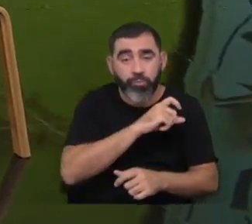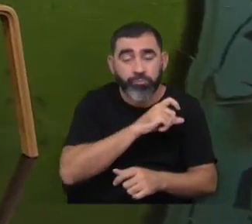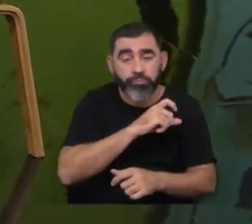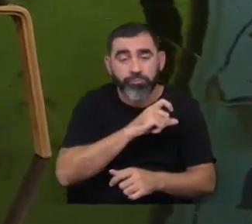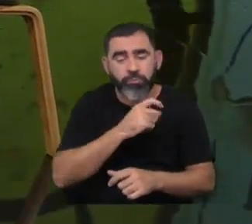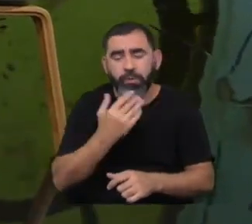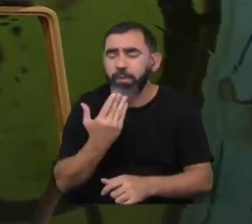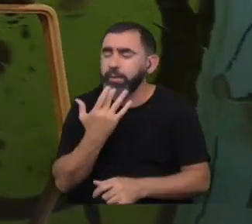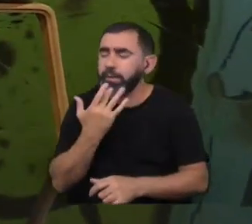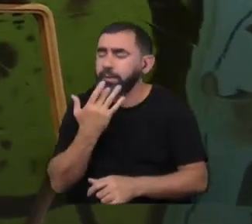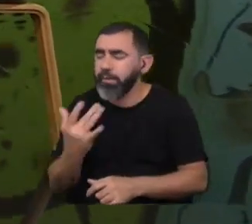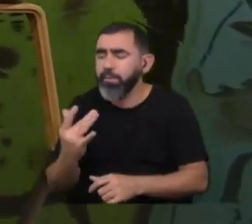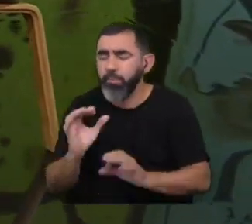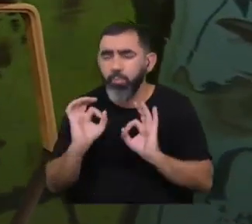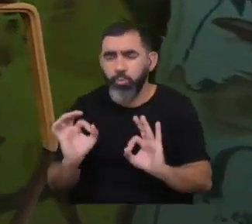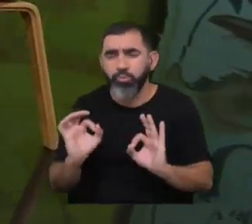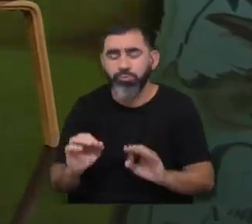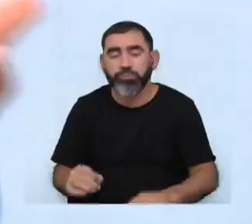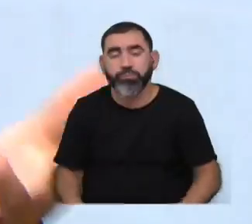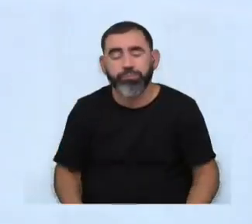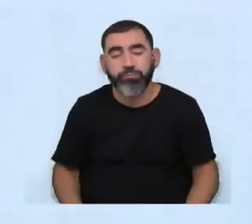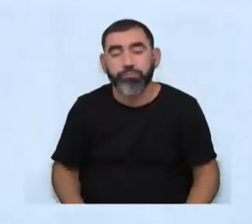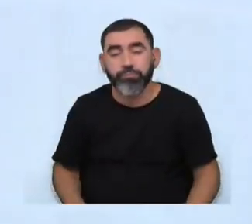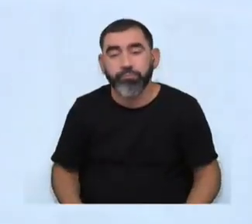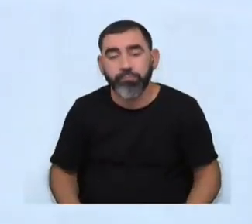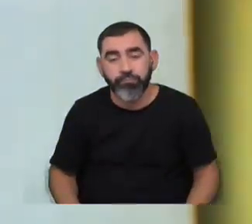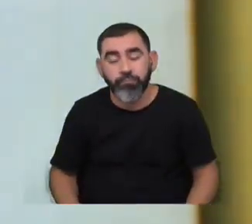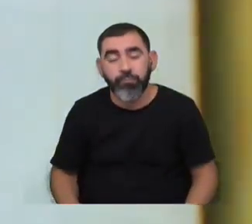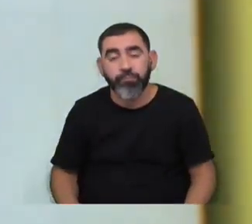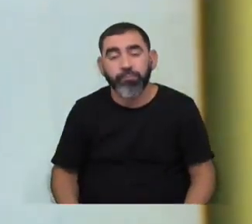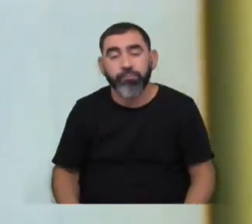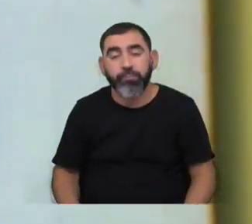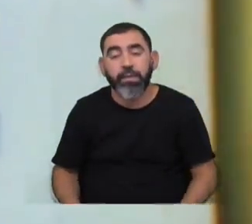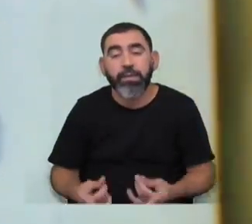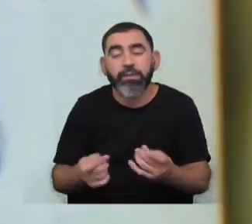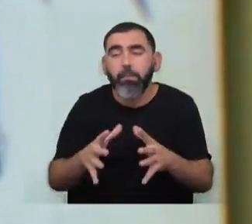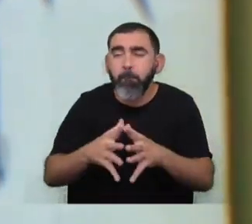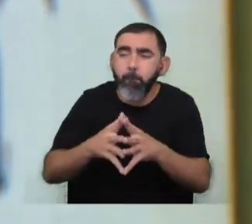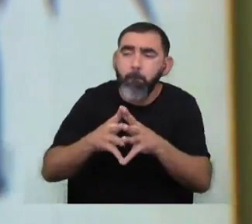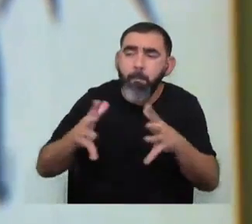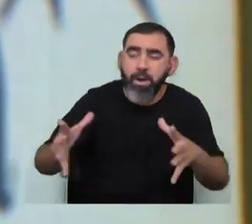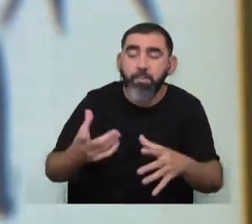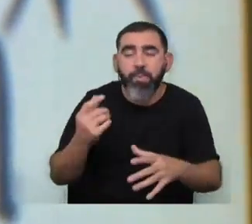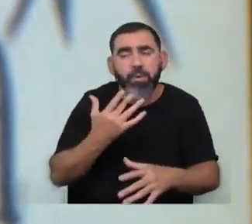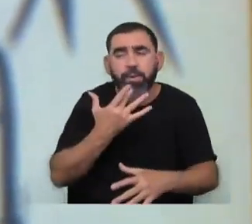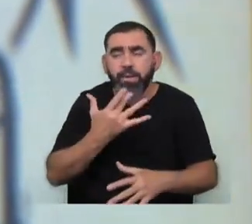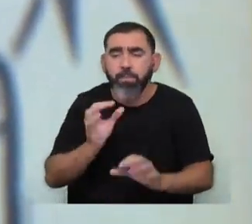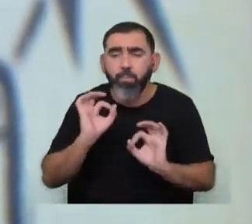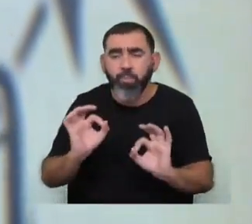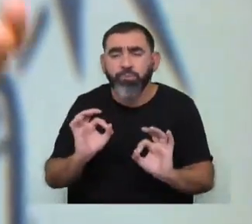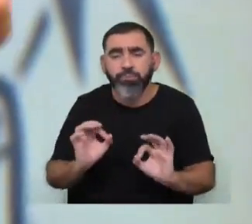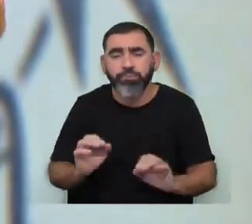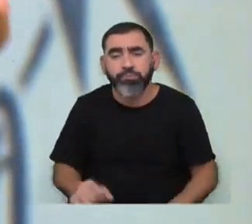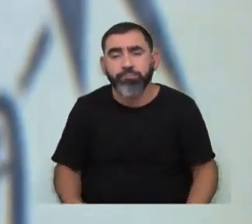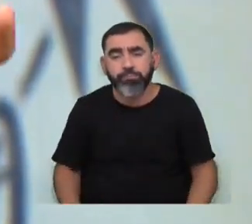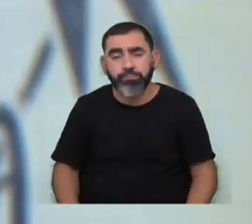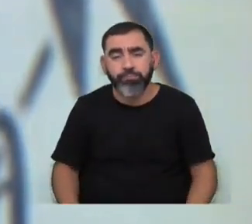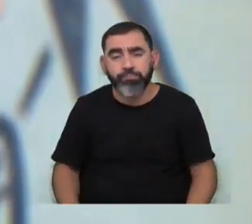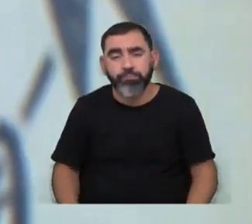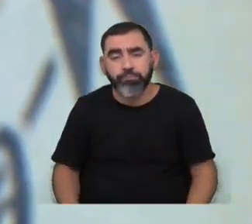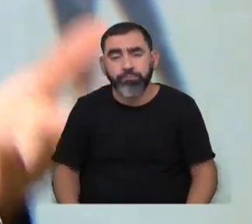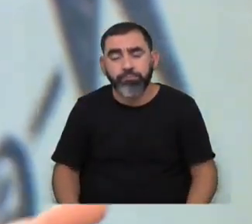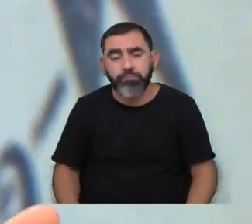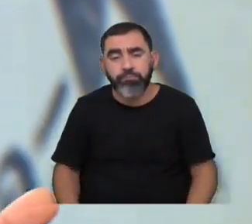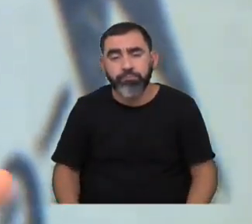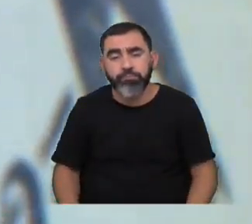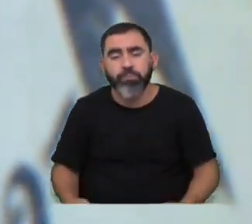es alucinante. Es alucinante. O sea, merecería mucho más espacio, pero es alucinante. Ahora, lo que te quería preguntar, vos, Edu, además de un